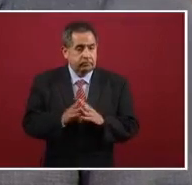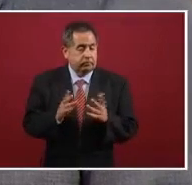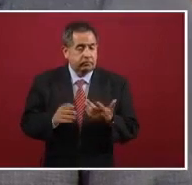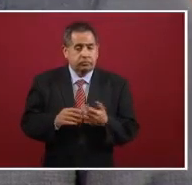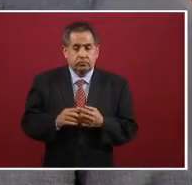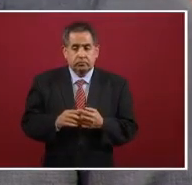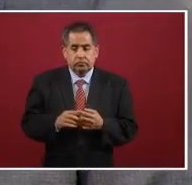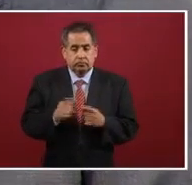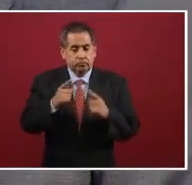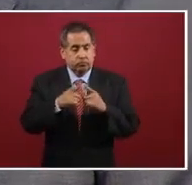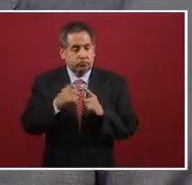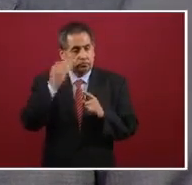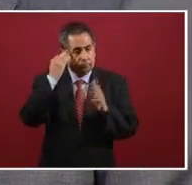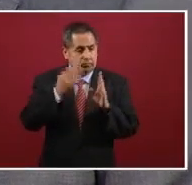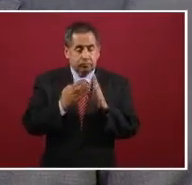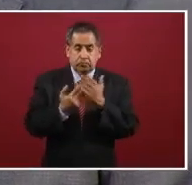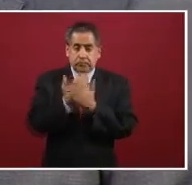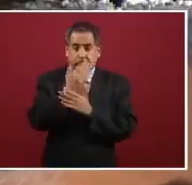a veces un turno,